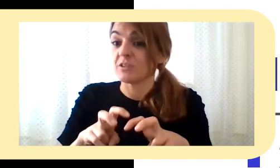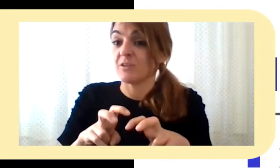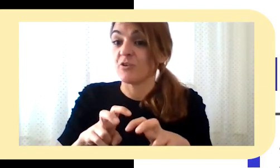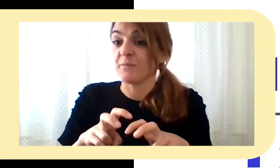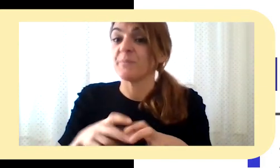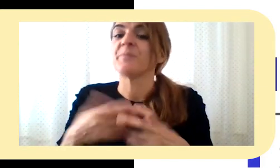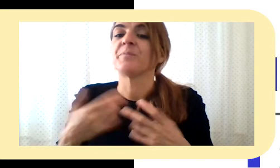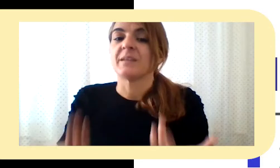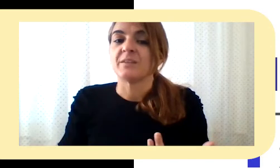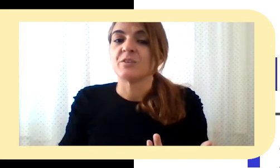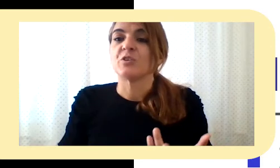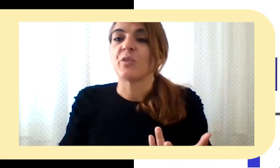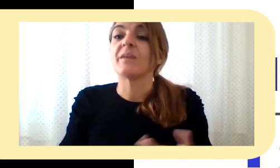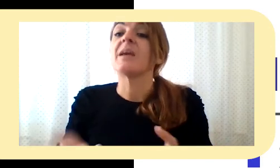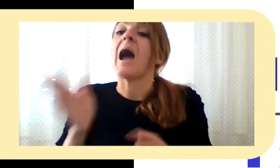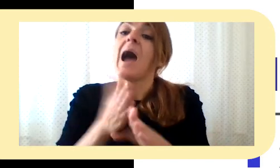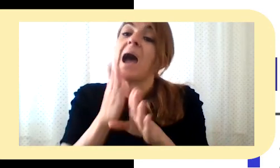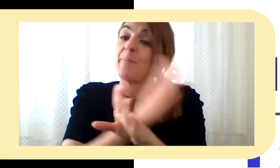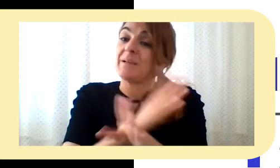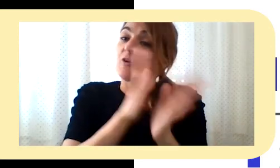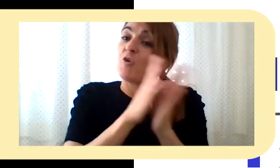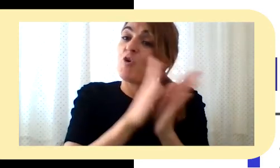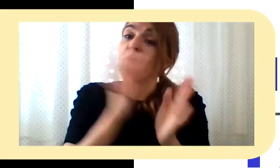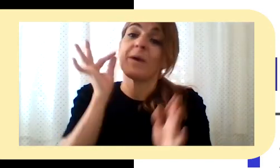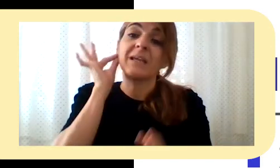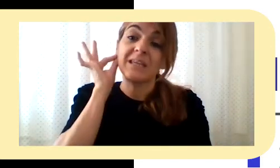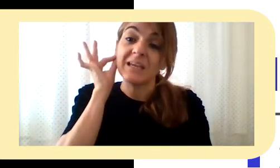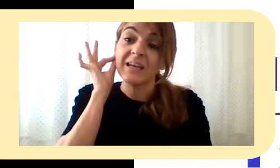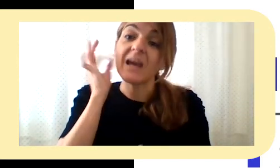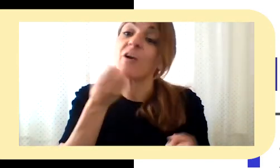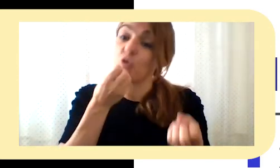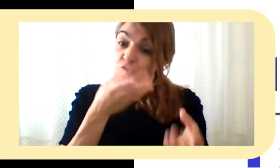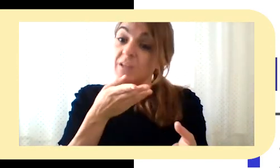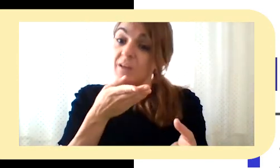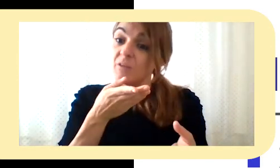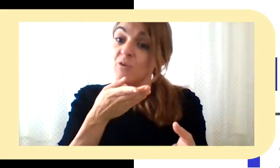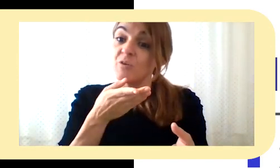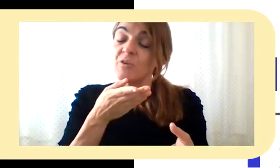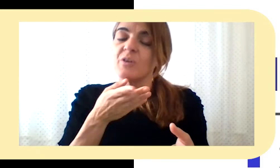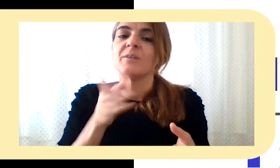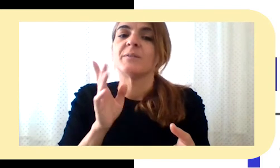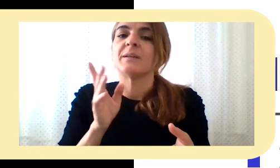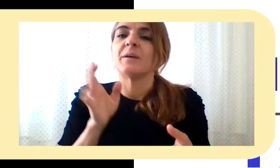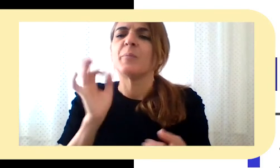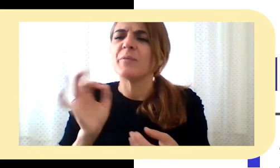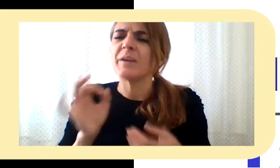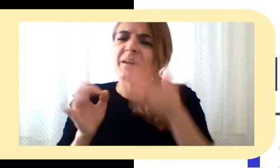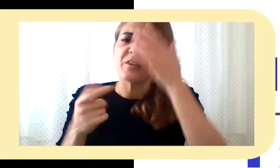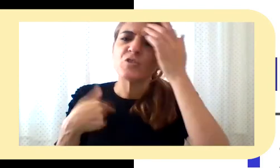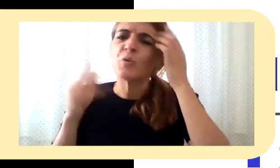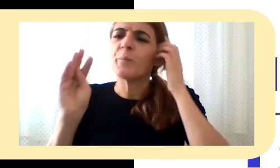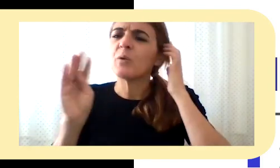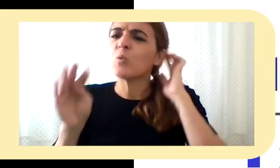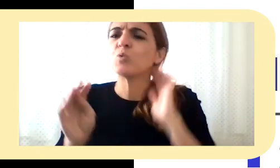son totalmente razonables, de que no se tienen en cuenta las mujeres, pero es que cuando yo pregunto en un centro de primaria,